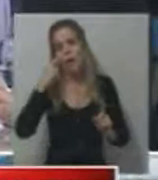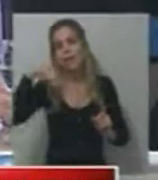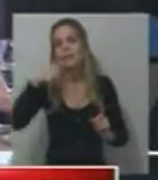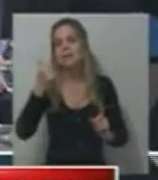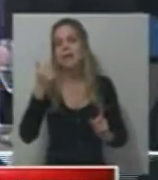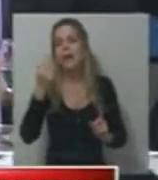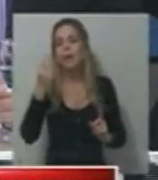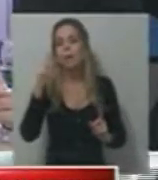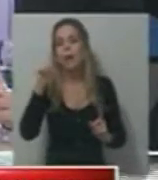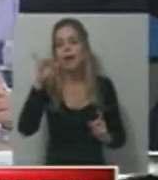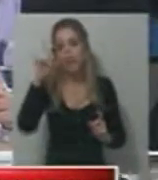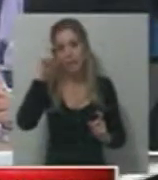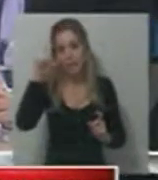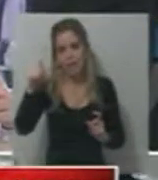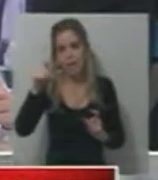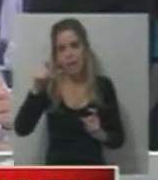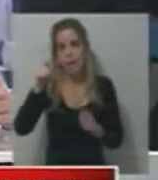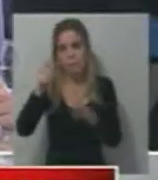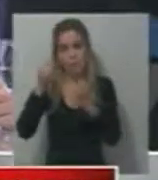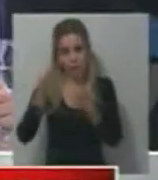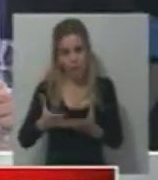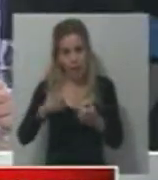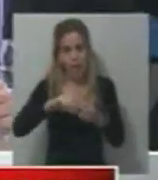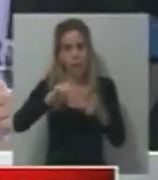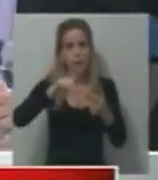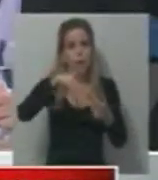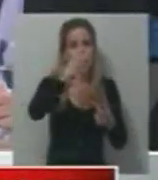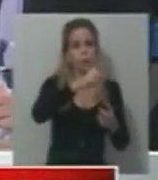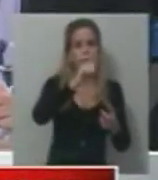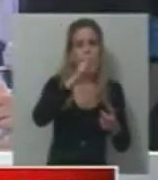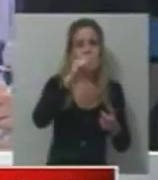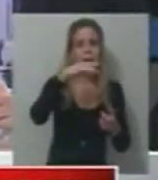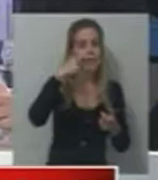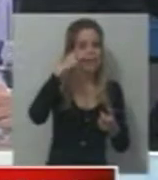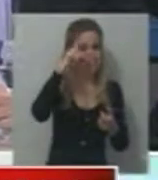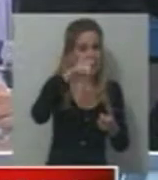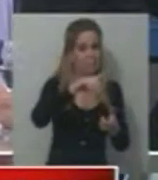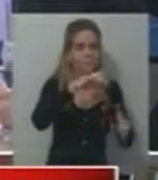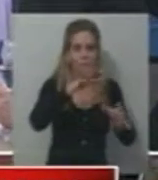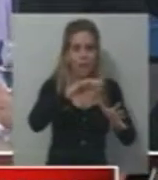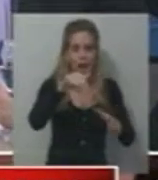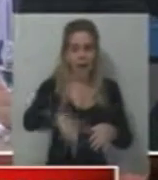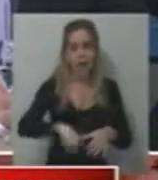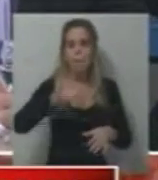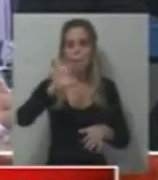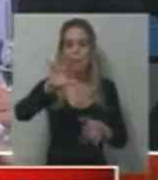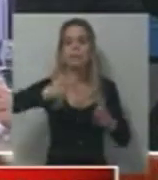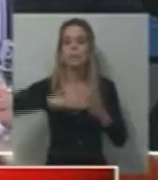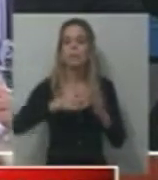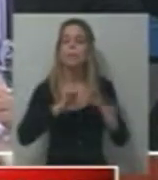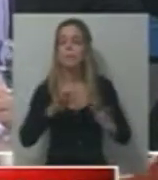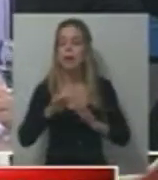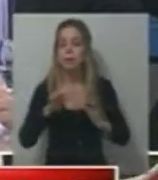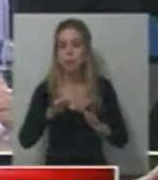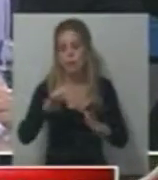episodio Cabandier. Digo, no le alcanza ni a Insaurralde en la provincia, ni a Cabandier Filmus en la ciudad de Buenos Aires, Filmus que tiene un lío bárbaro.